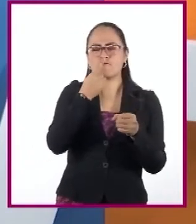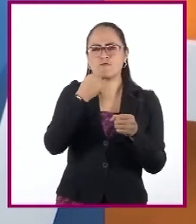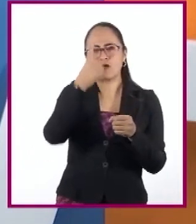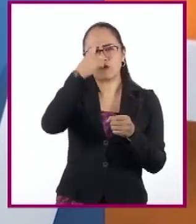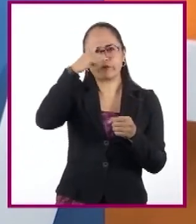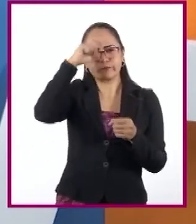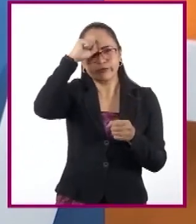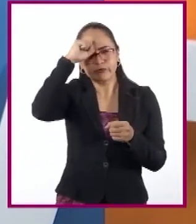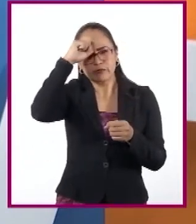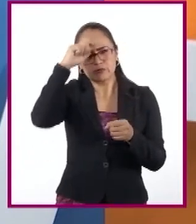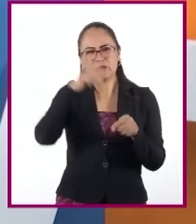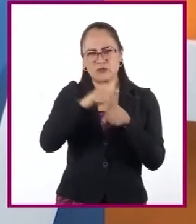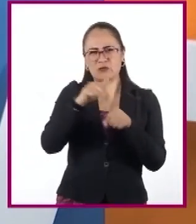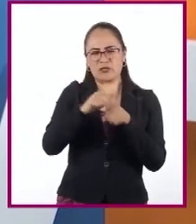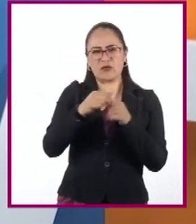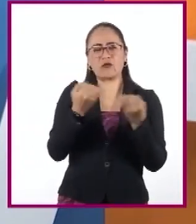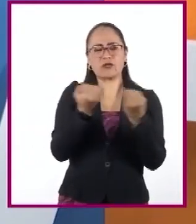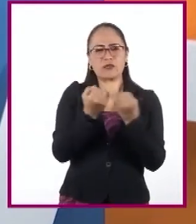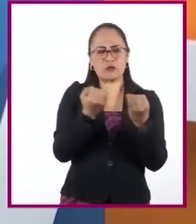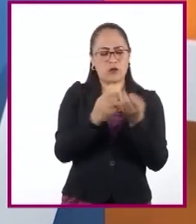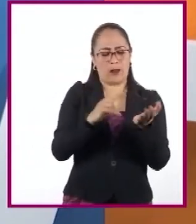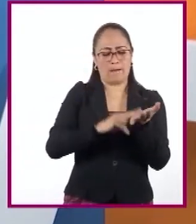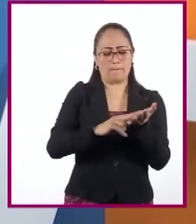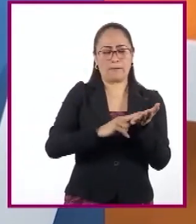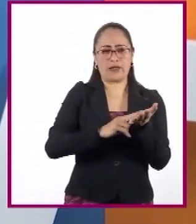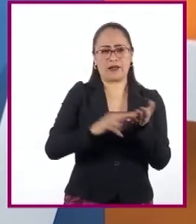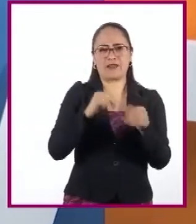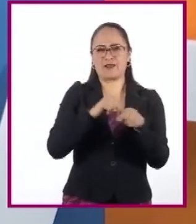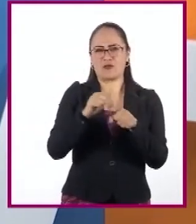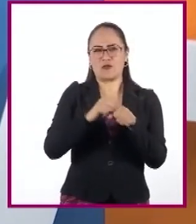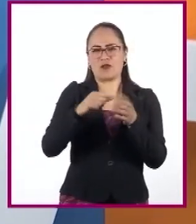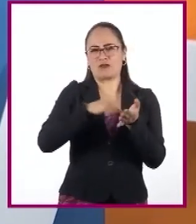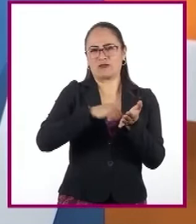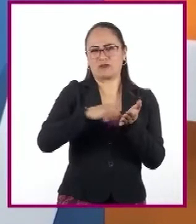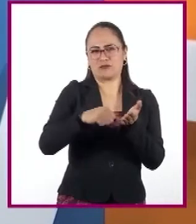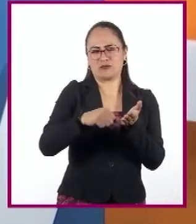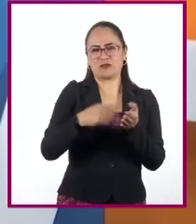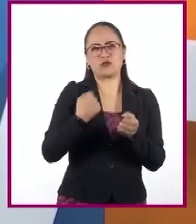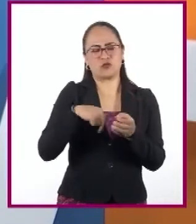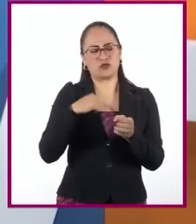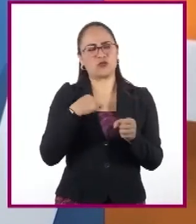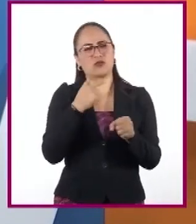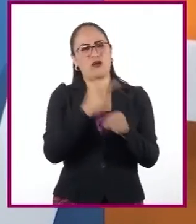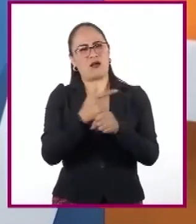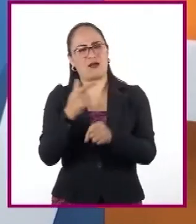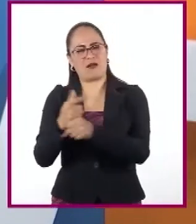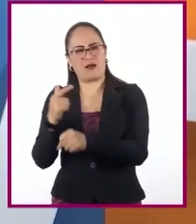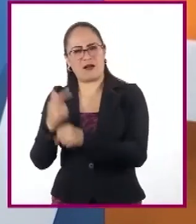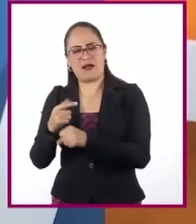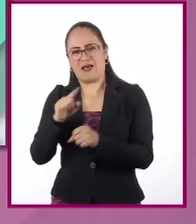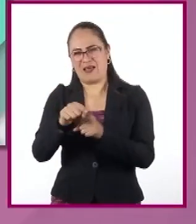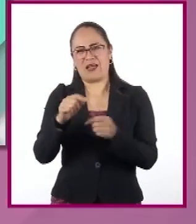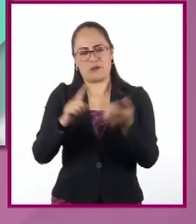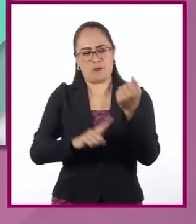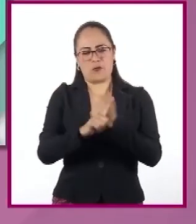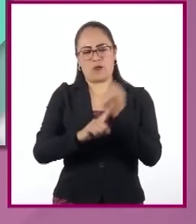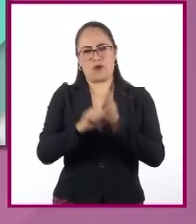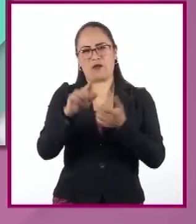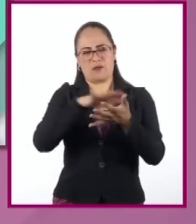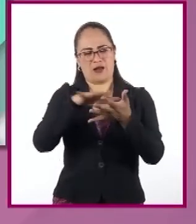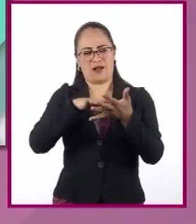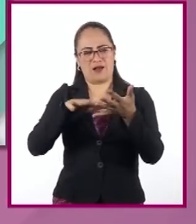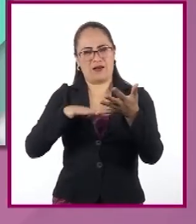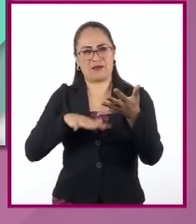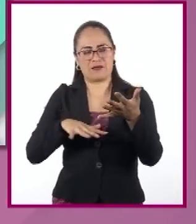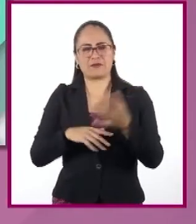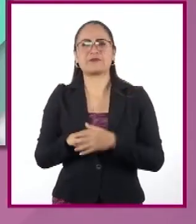incógnitas, así como de color verde las constantes que vayamos identificando durante la lectura.